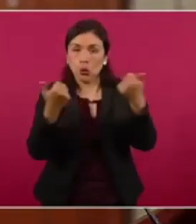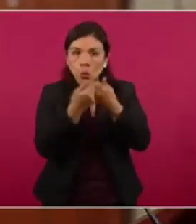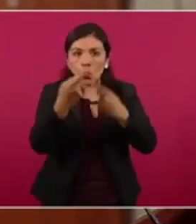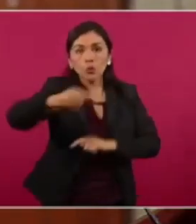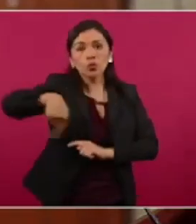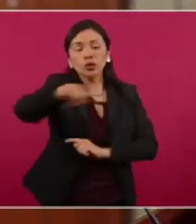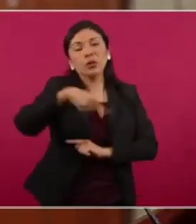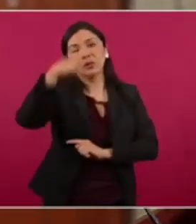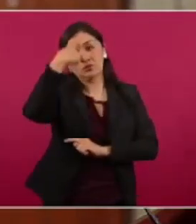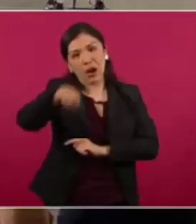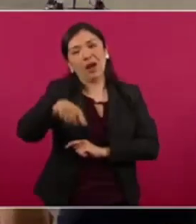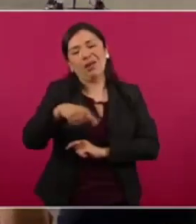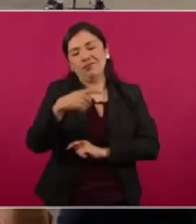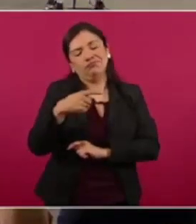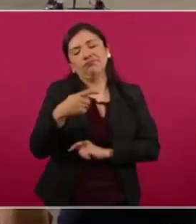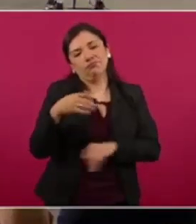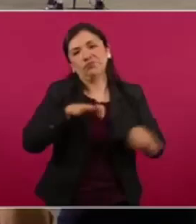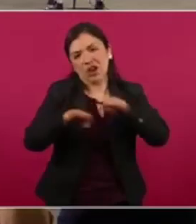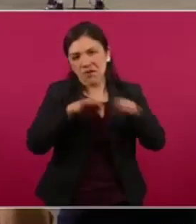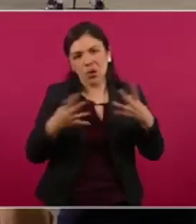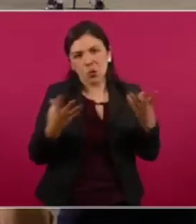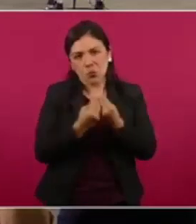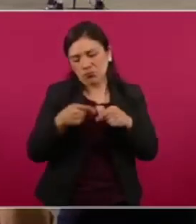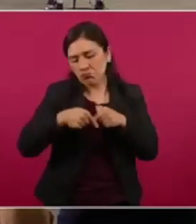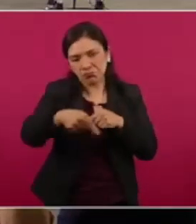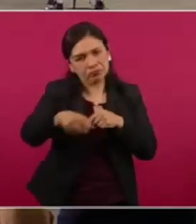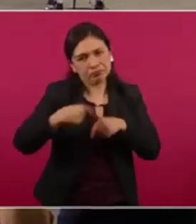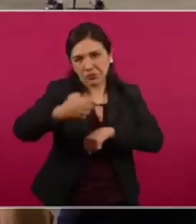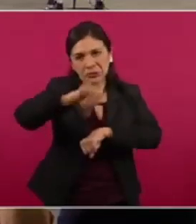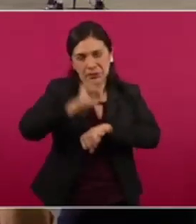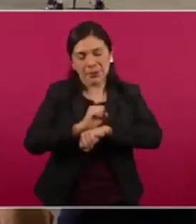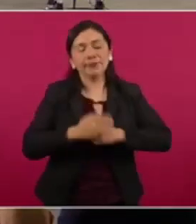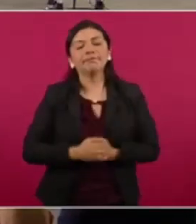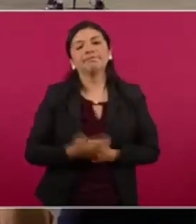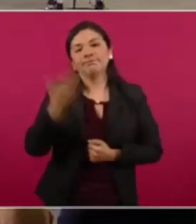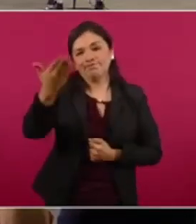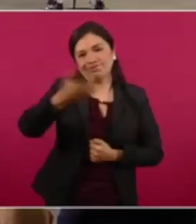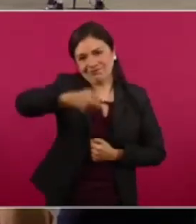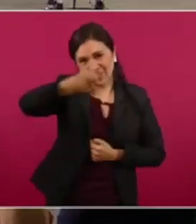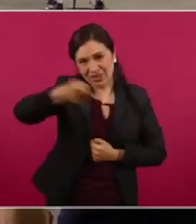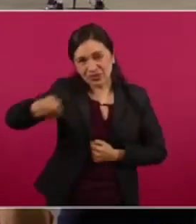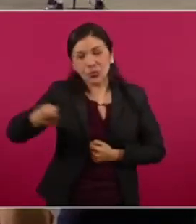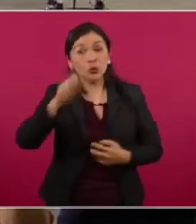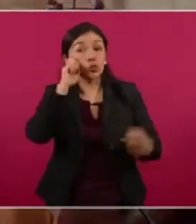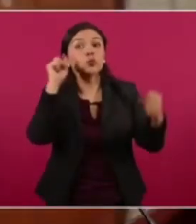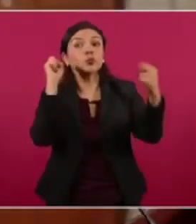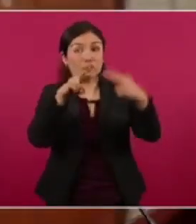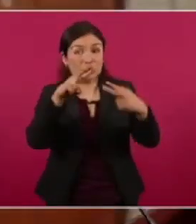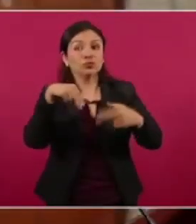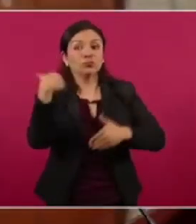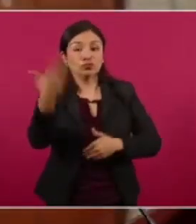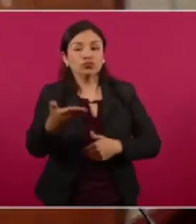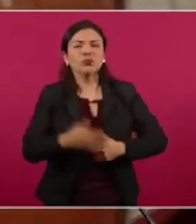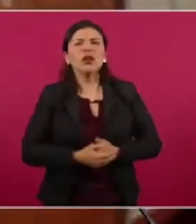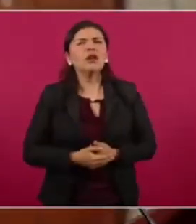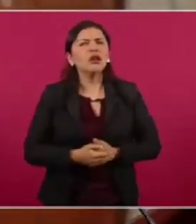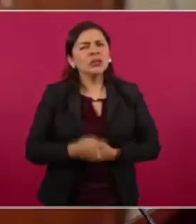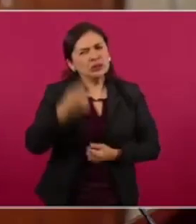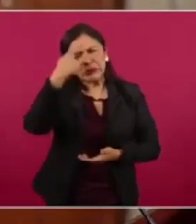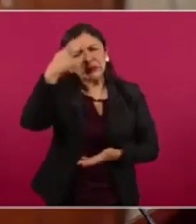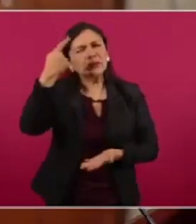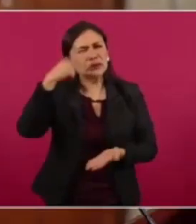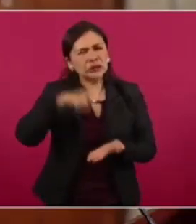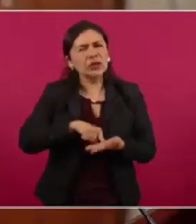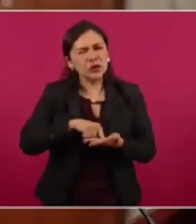esta semana. Un saludo, ya nos vemos. Creo que